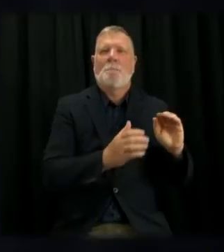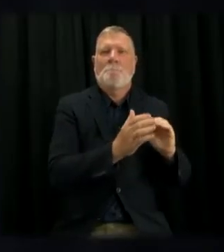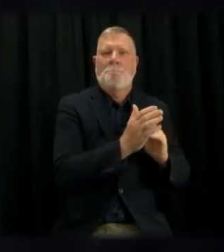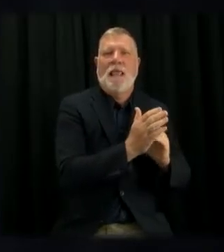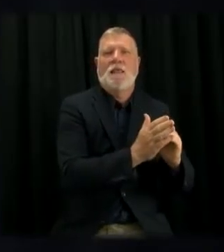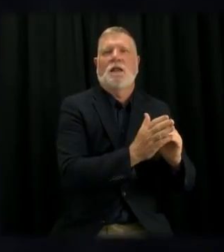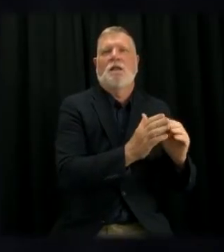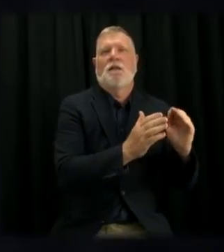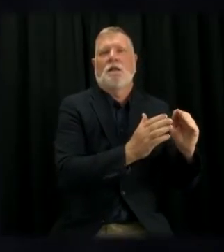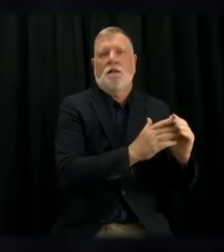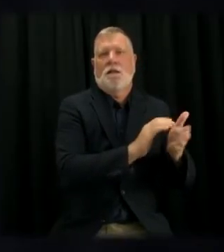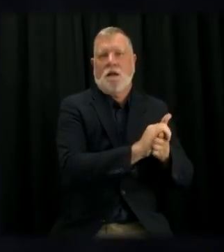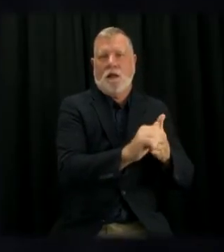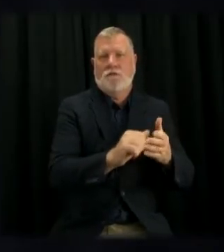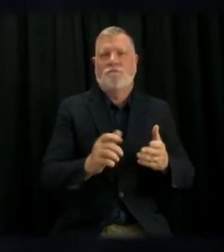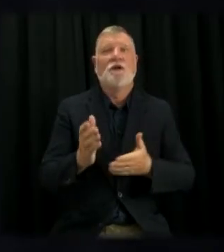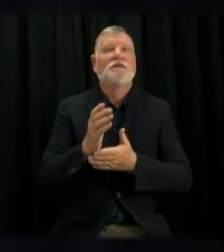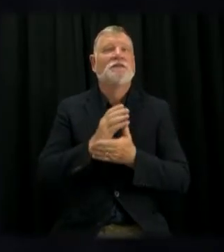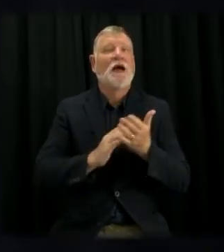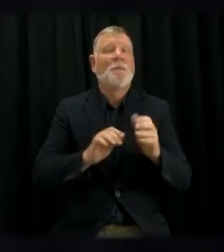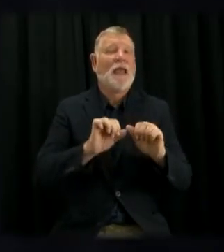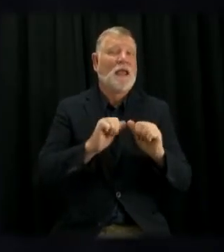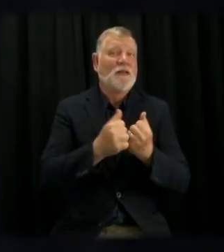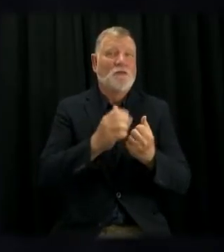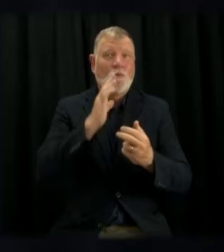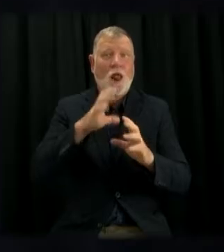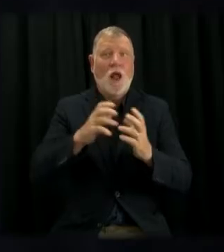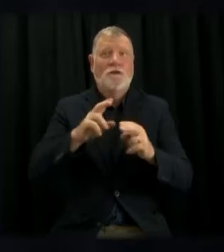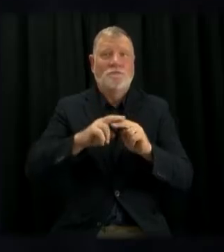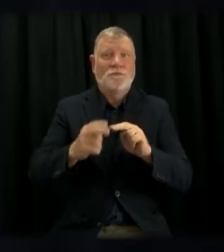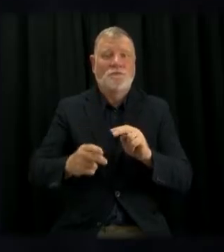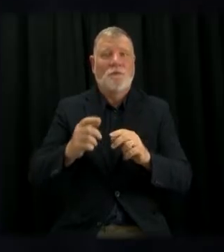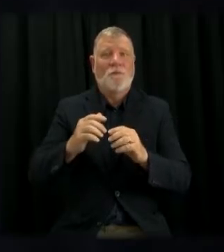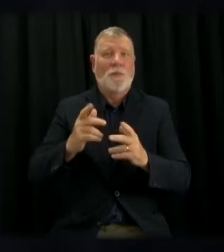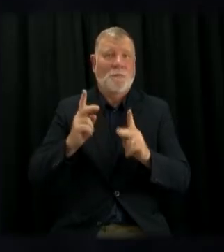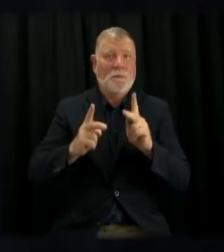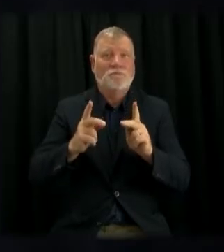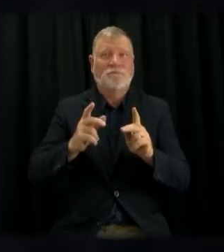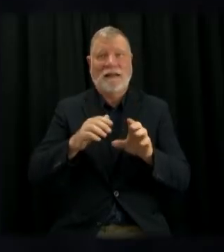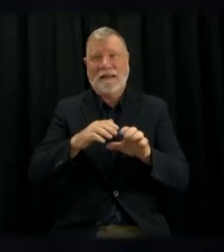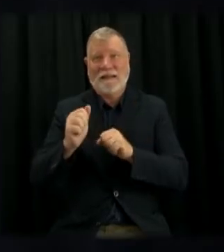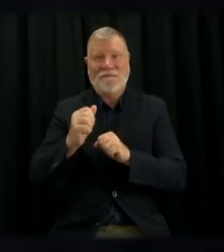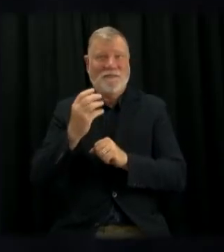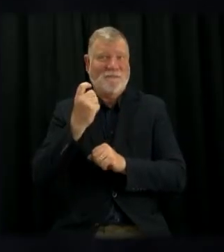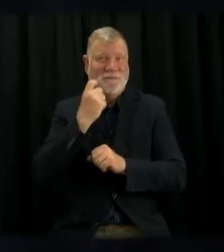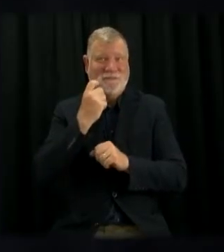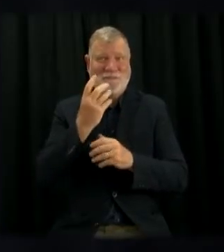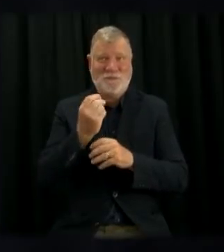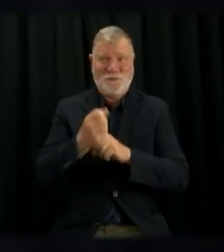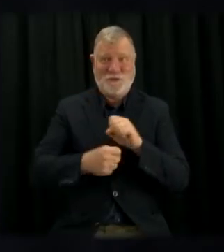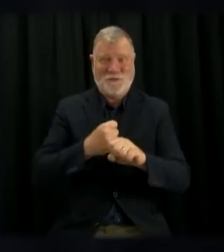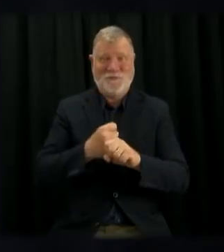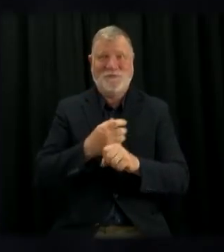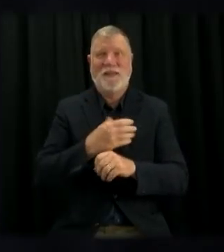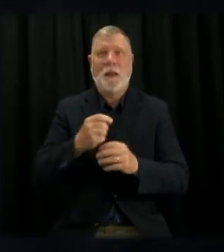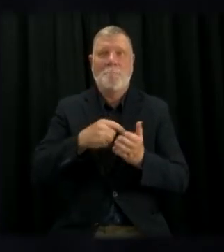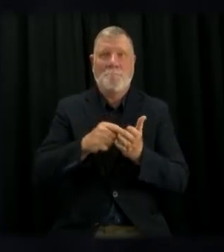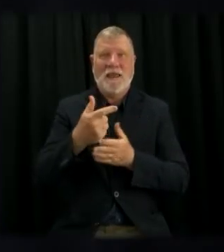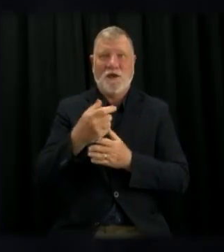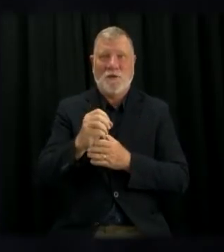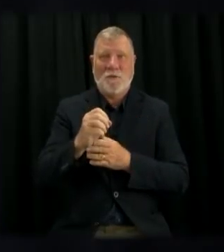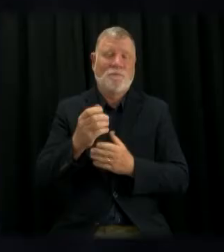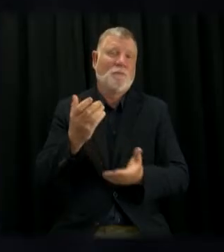2.2600 millones. Para algunas agencias ha habido reducciones significativas para retiro y